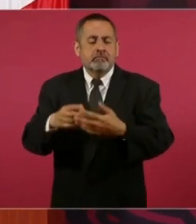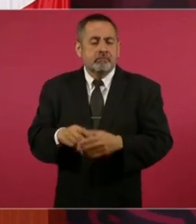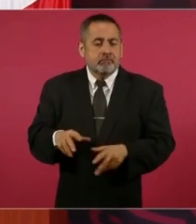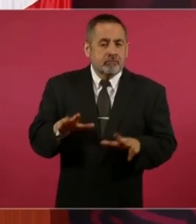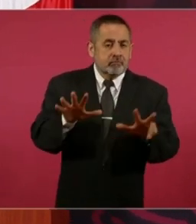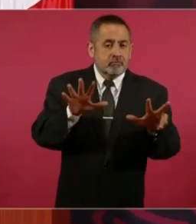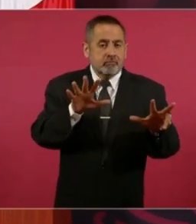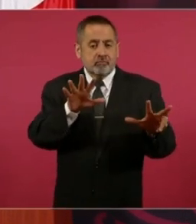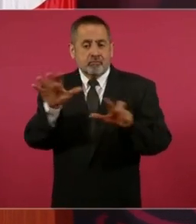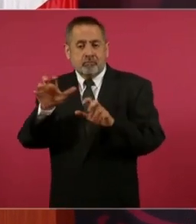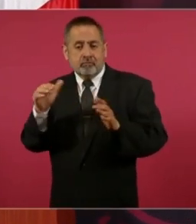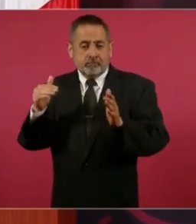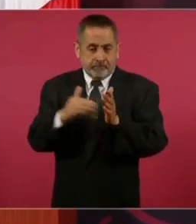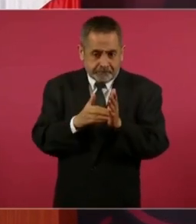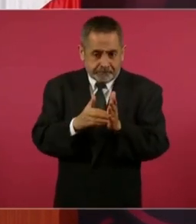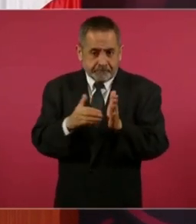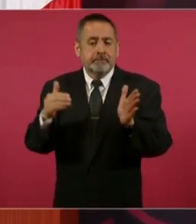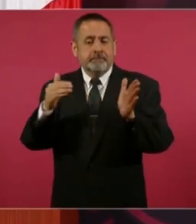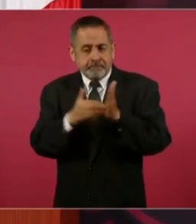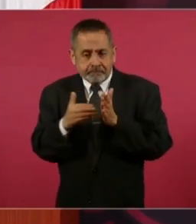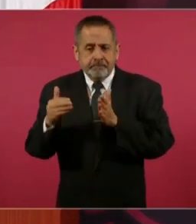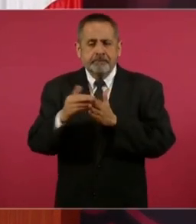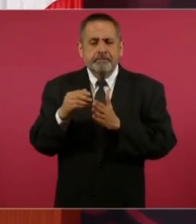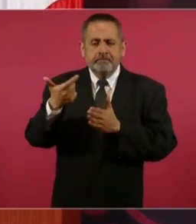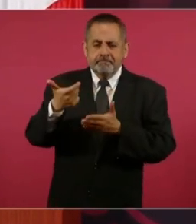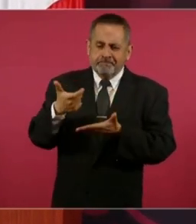800,000 millones de